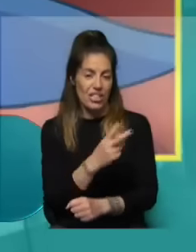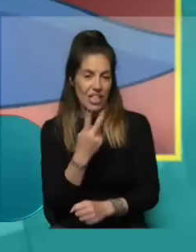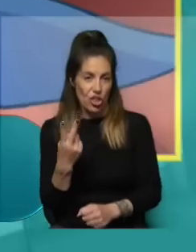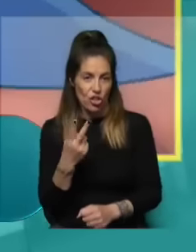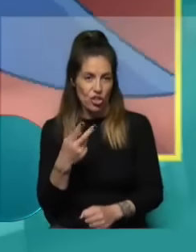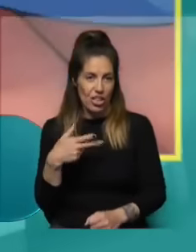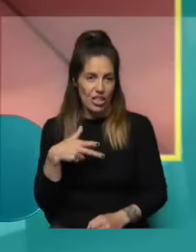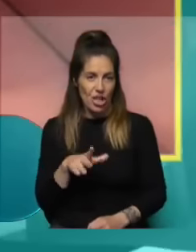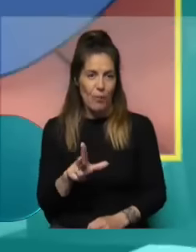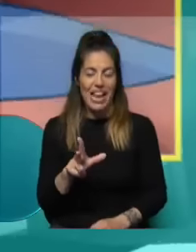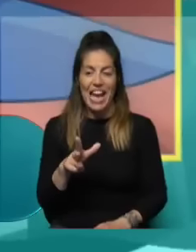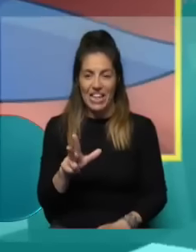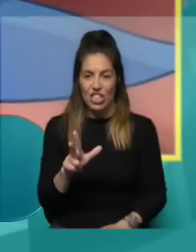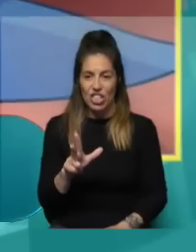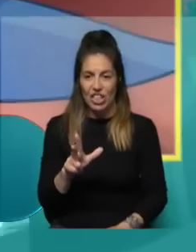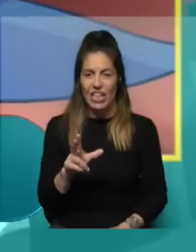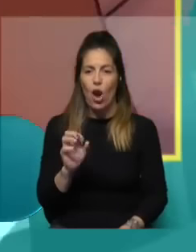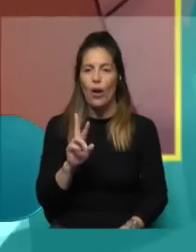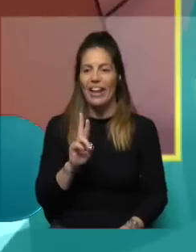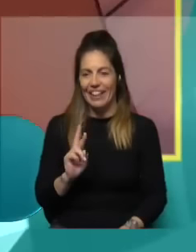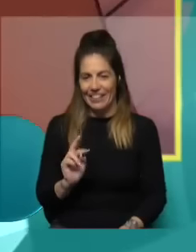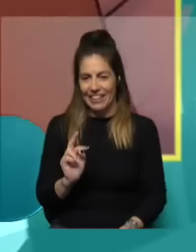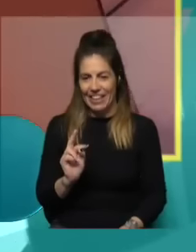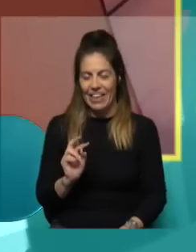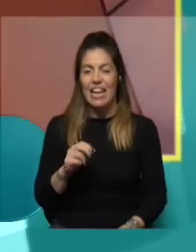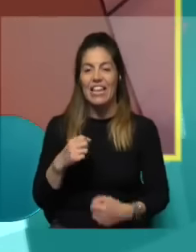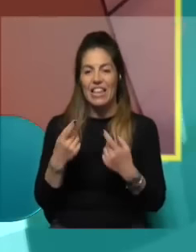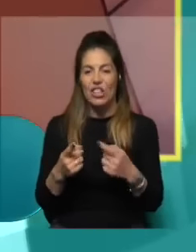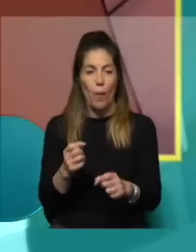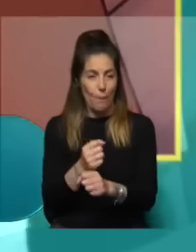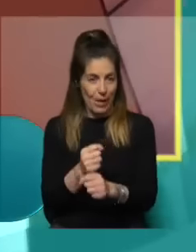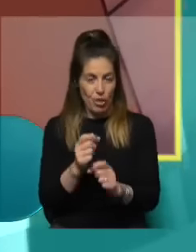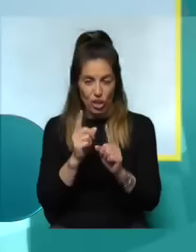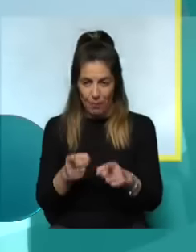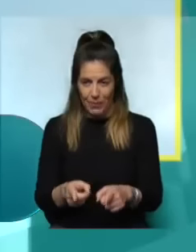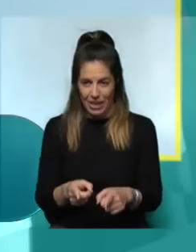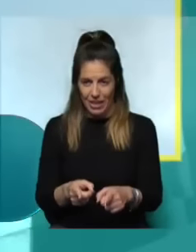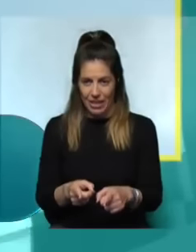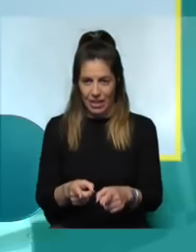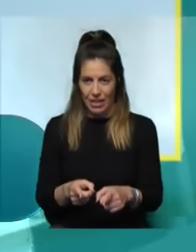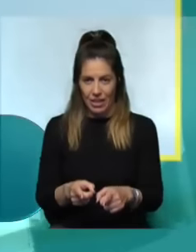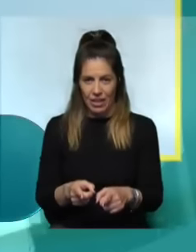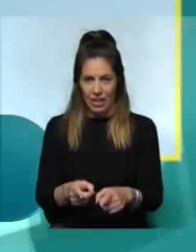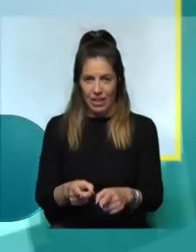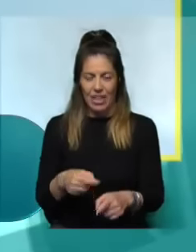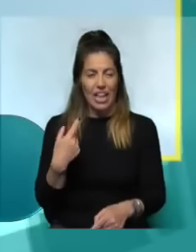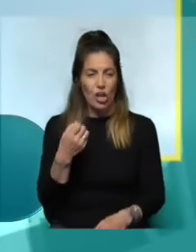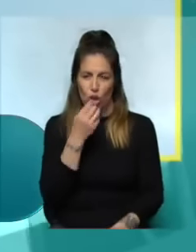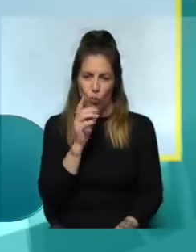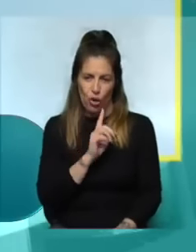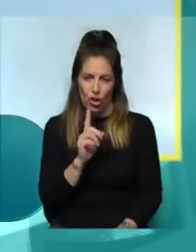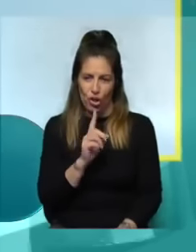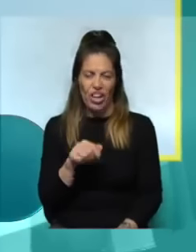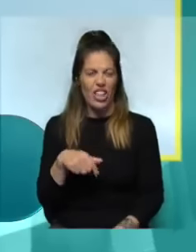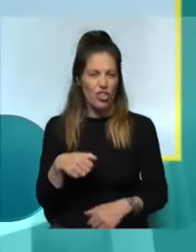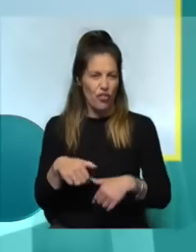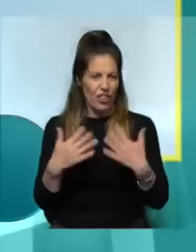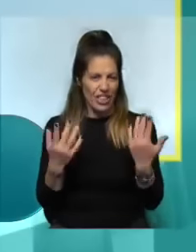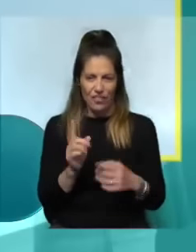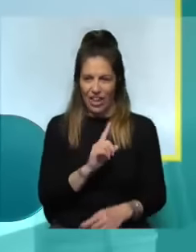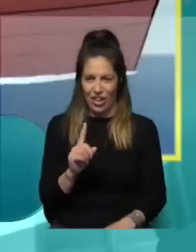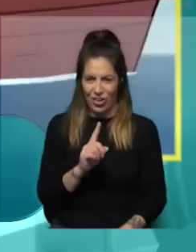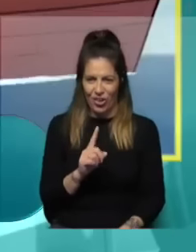Festival de la ORT nos concedieron premiaciones. Y después... El otro no es muy bueno, el otro festival.